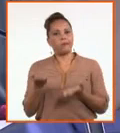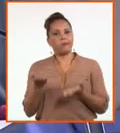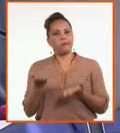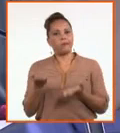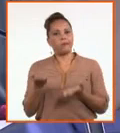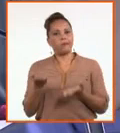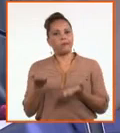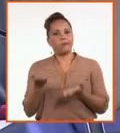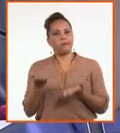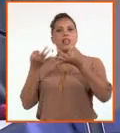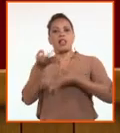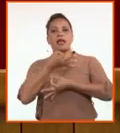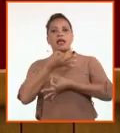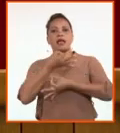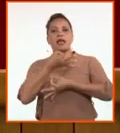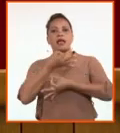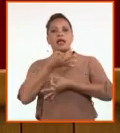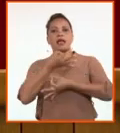vida universitaria. Alma